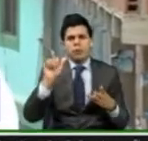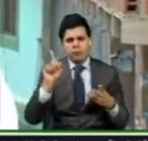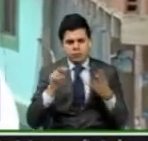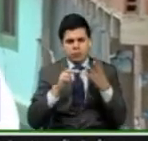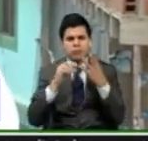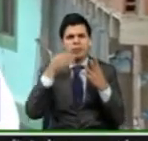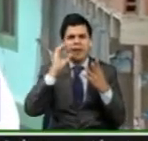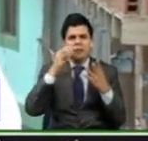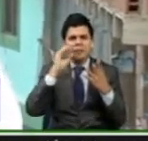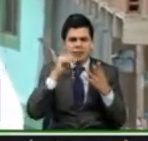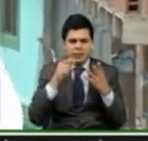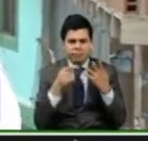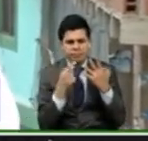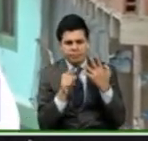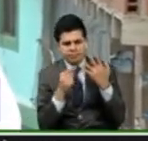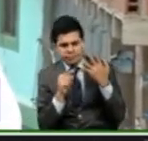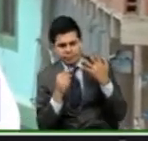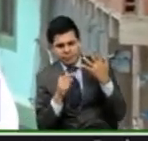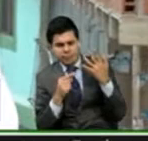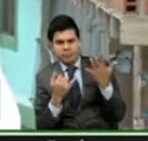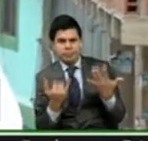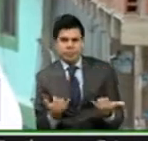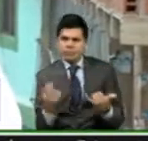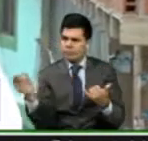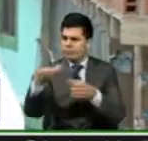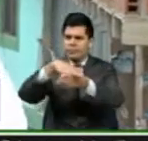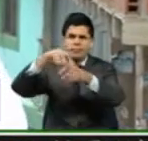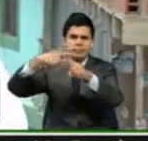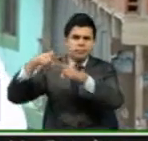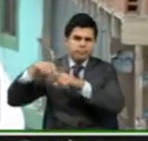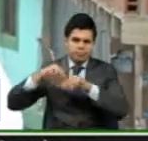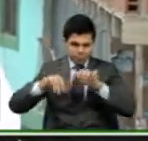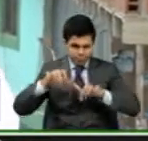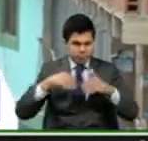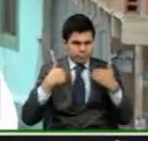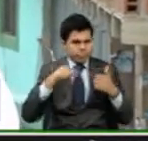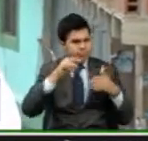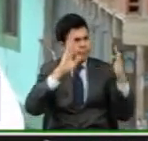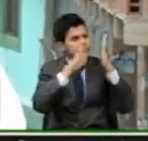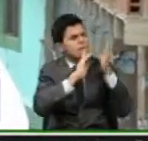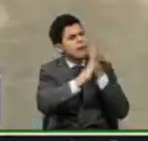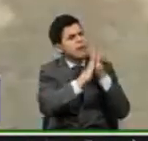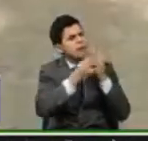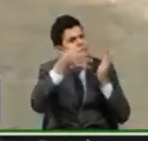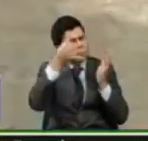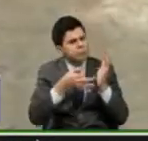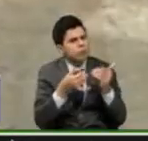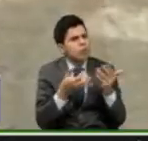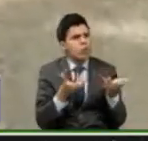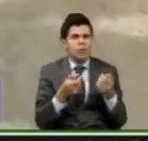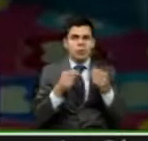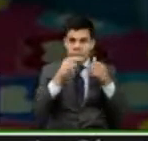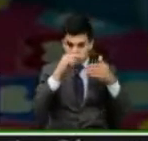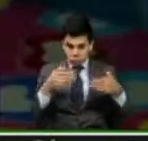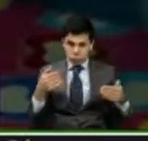nosotros de una manera u otra tenemos que mirar y viabilizar con la Secretaría de Salud para que dé un informe real. Población